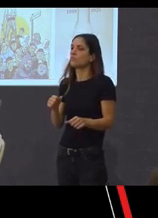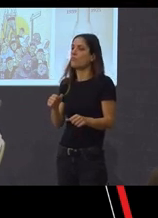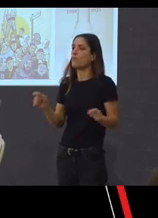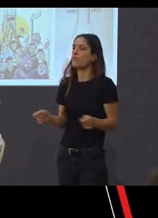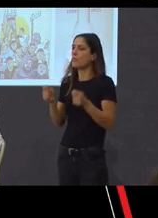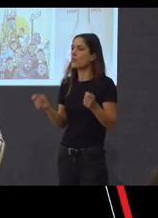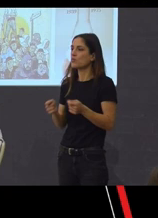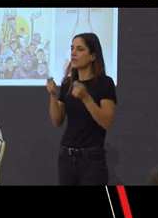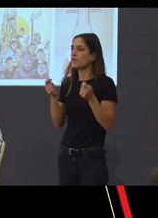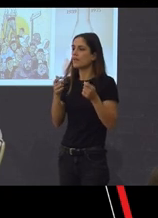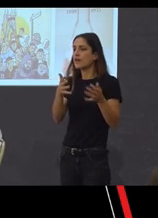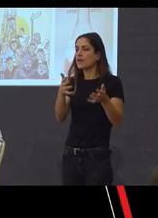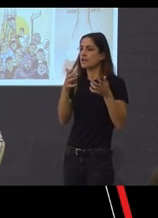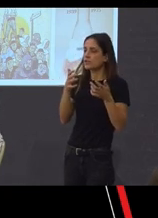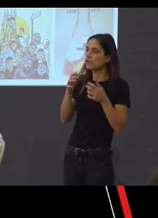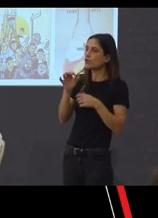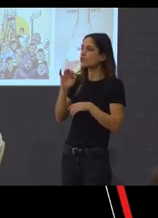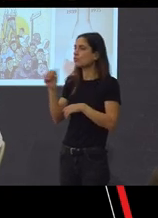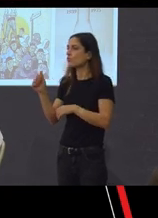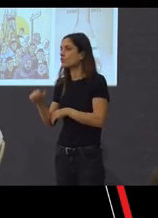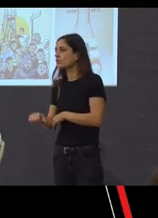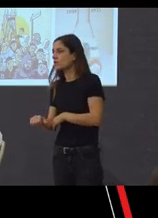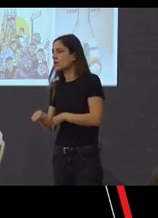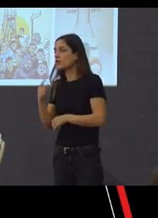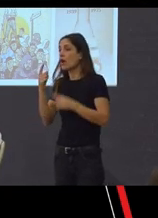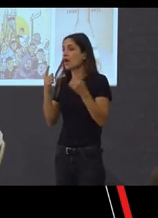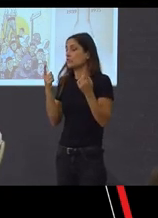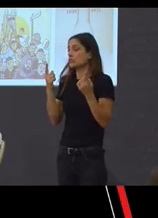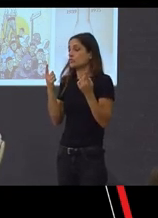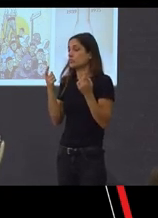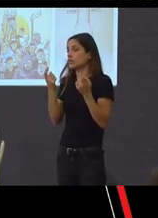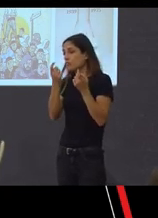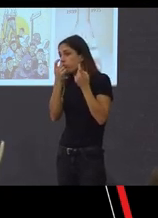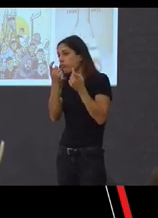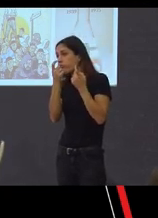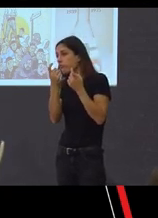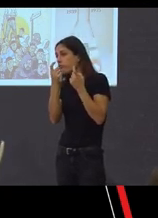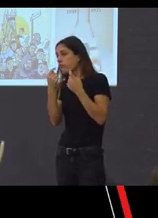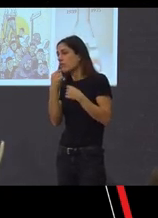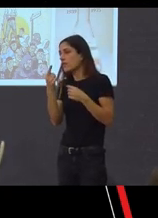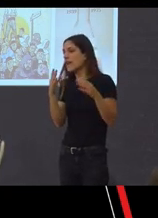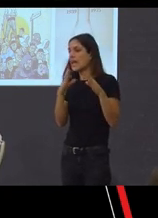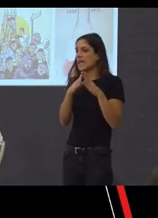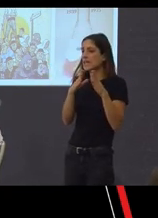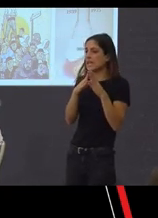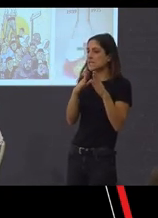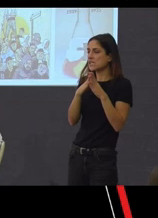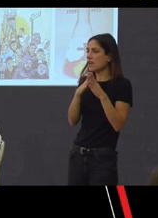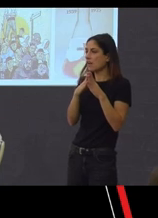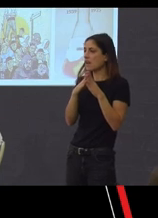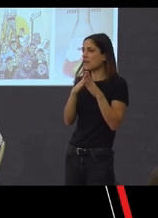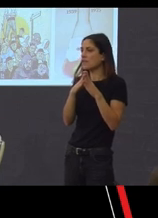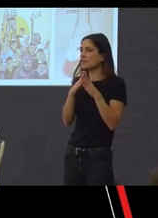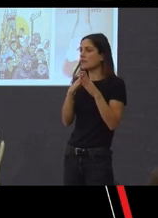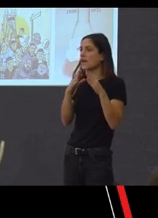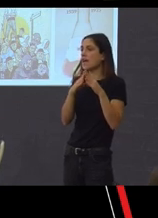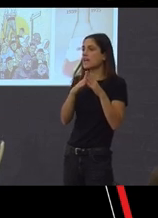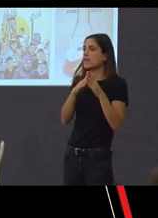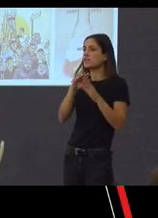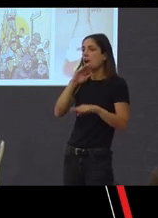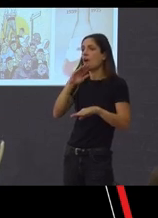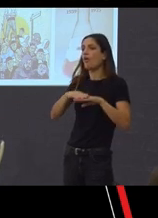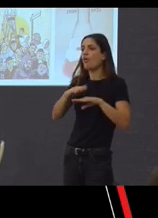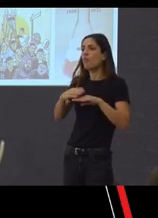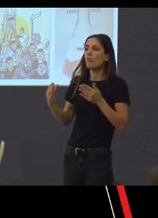vencidos, é dicir, os mitos que procedían da clerofobia, que a Igrexa e o clero teñen a culpa de todo, e por iso a solución para o país é